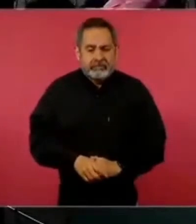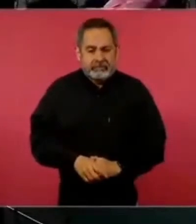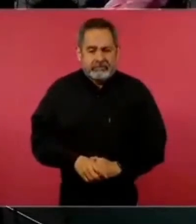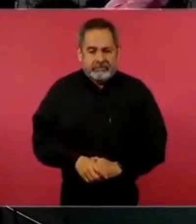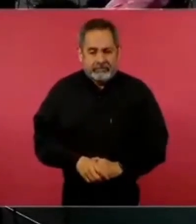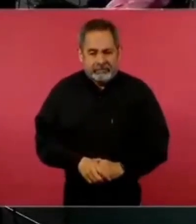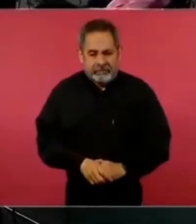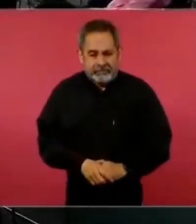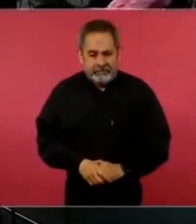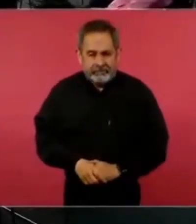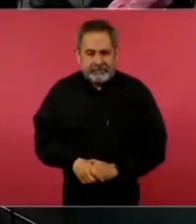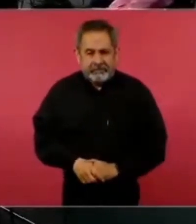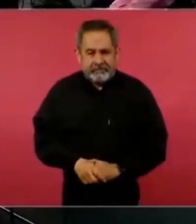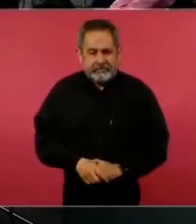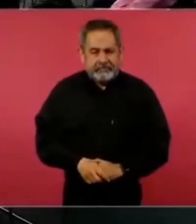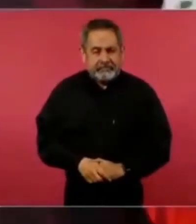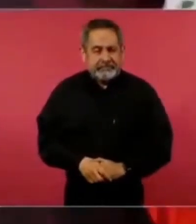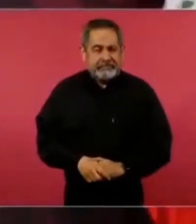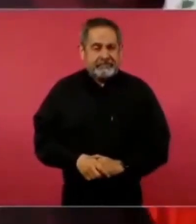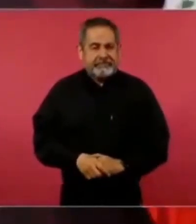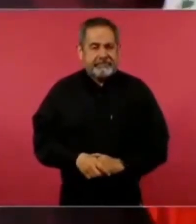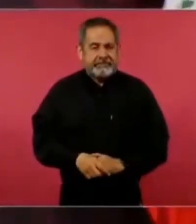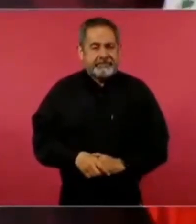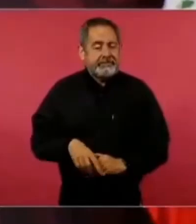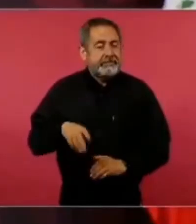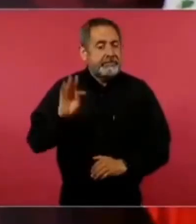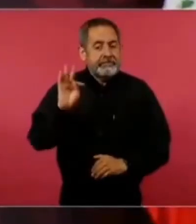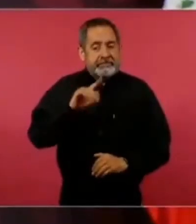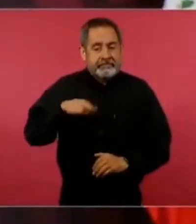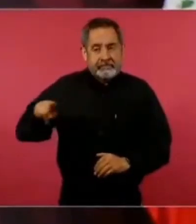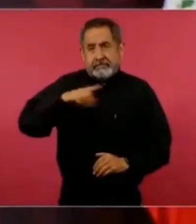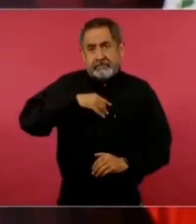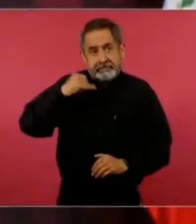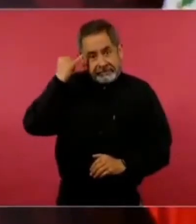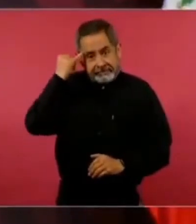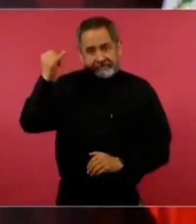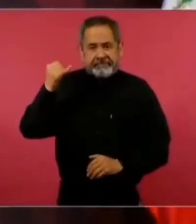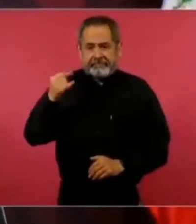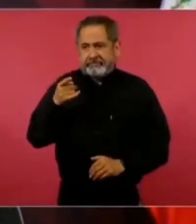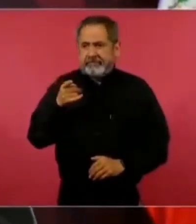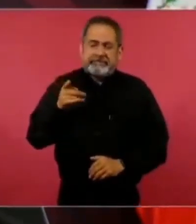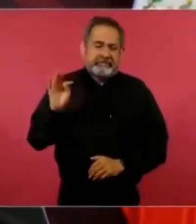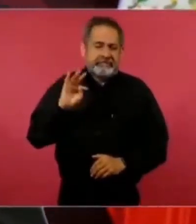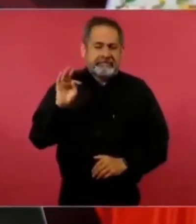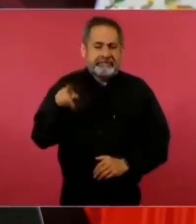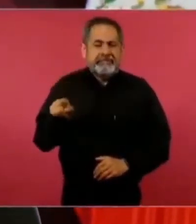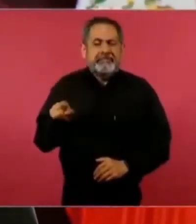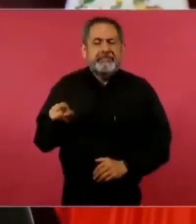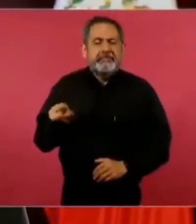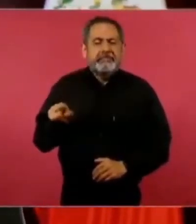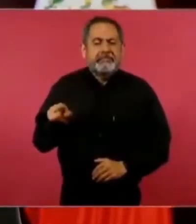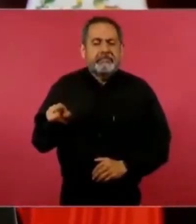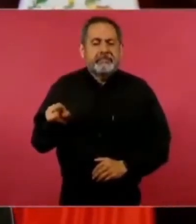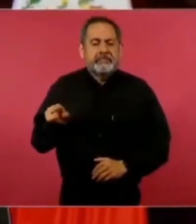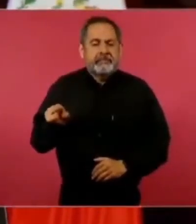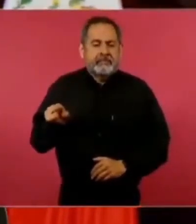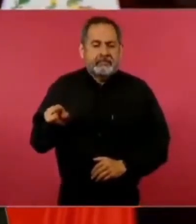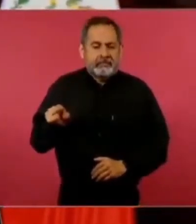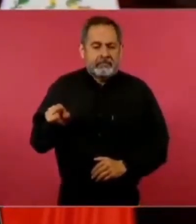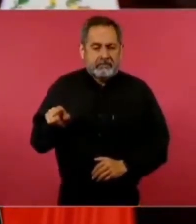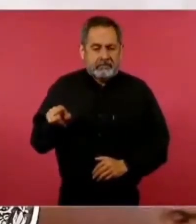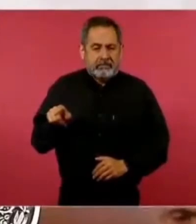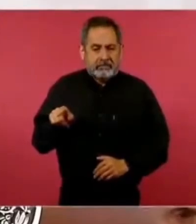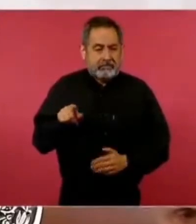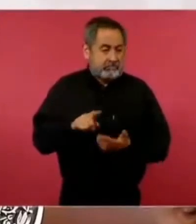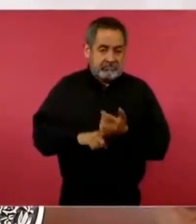Pero si nos quedamos con la idea de que fueron